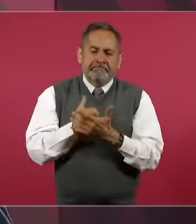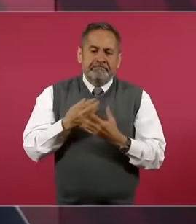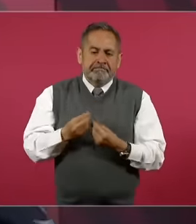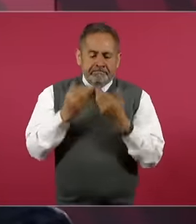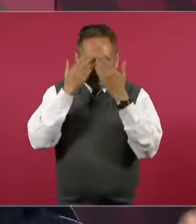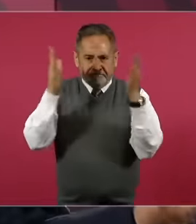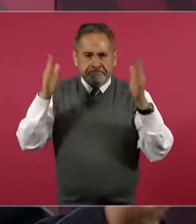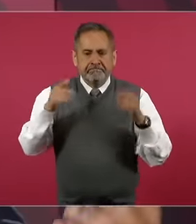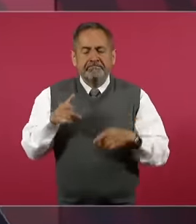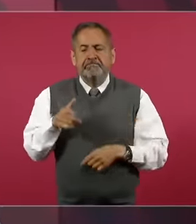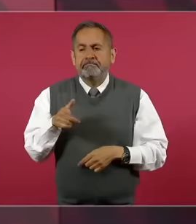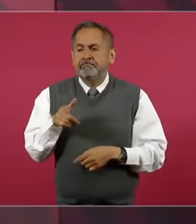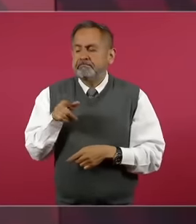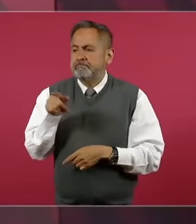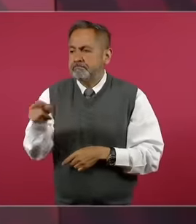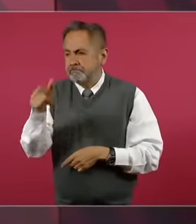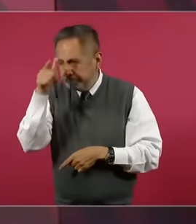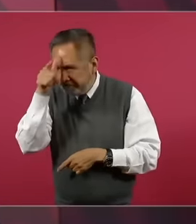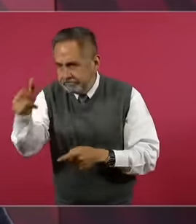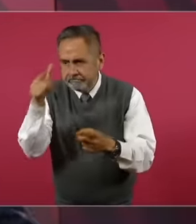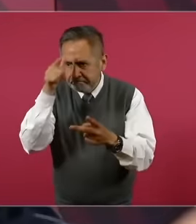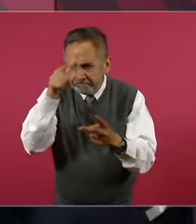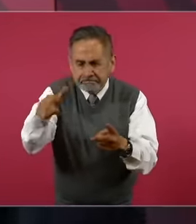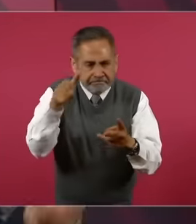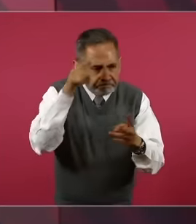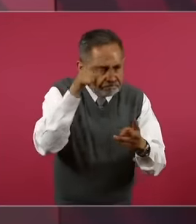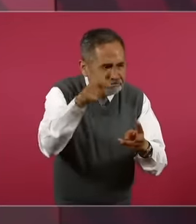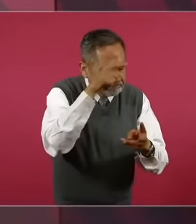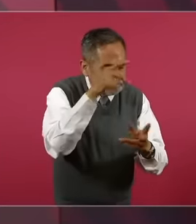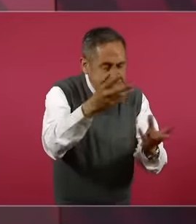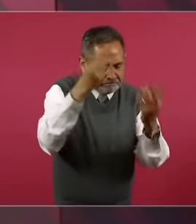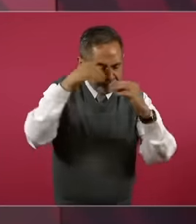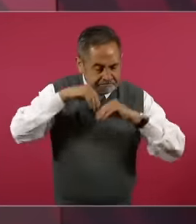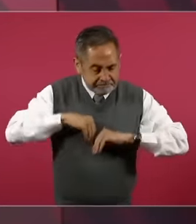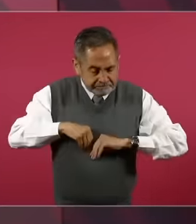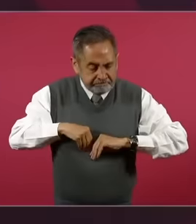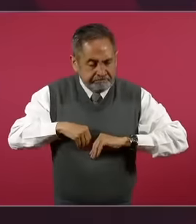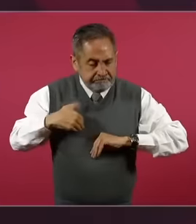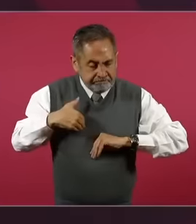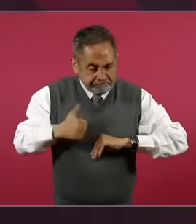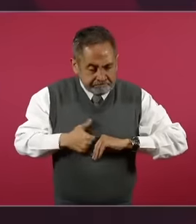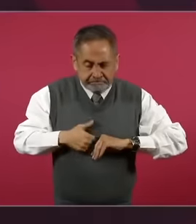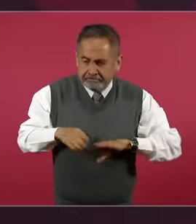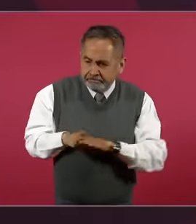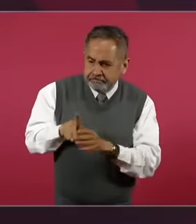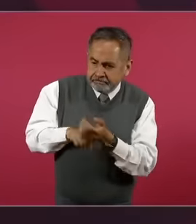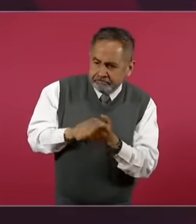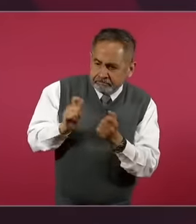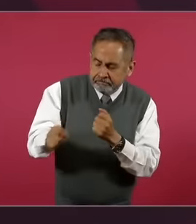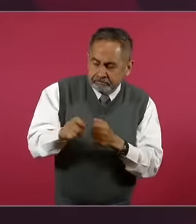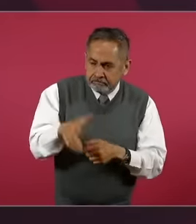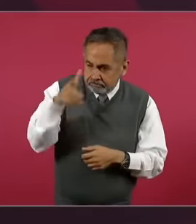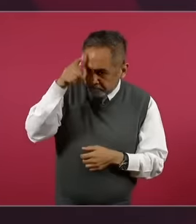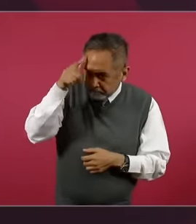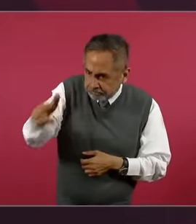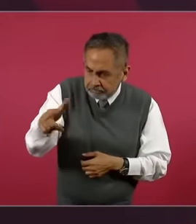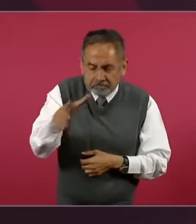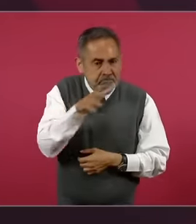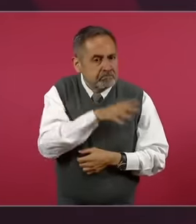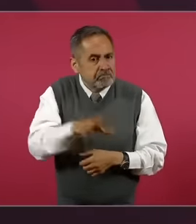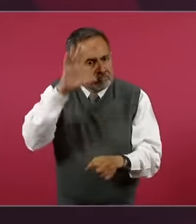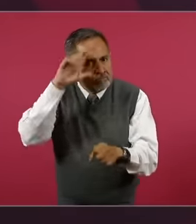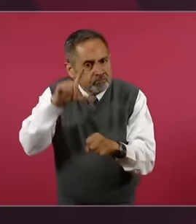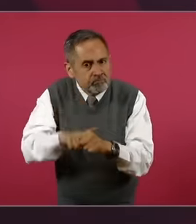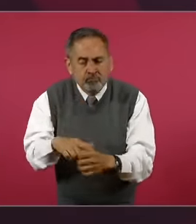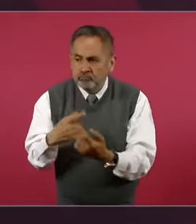a recoger los sentimientos del pueblo, a conocer a México desde abajo, su grandeza cultural,